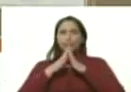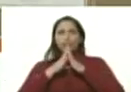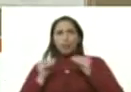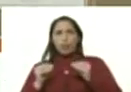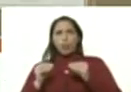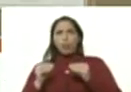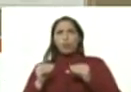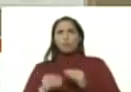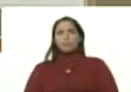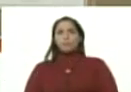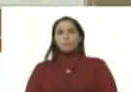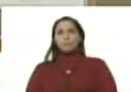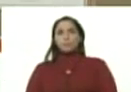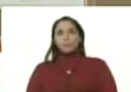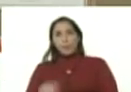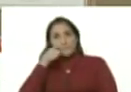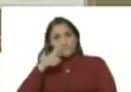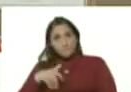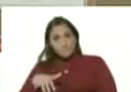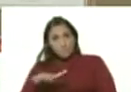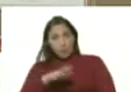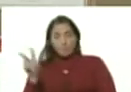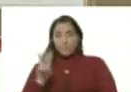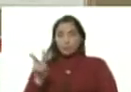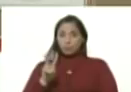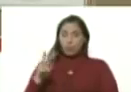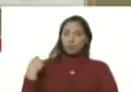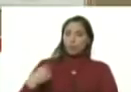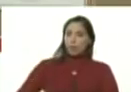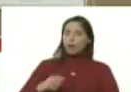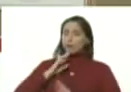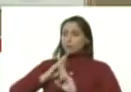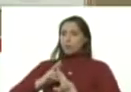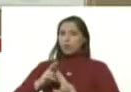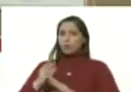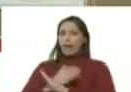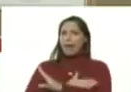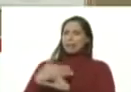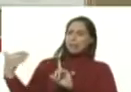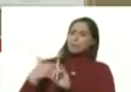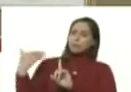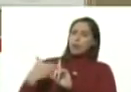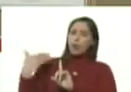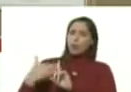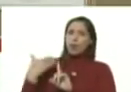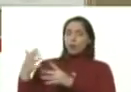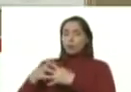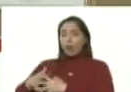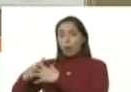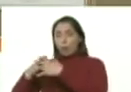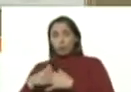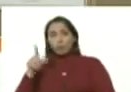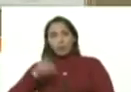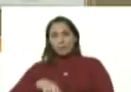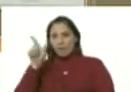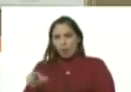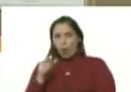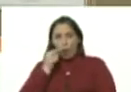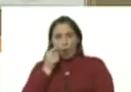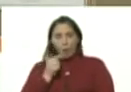para que el pueblo venezolano tenga respuesta ante el bloqueo de los Estados Unidos, siendo además el señor